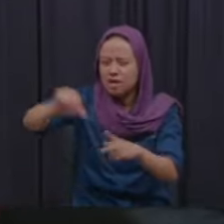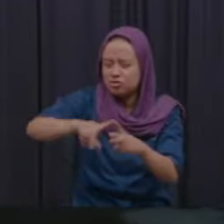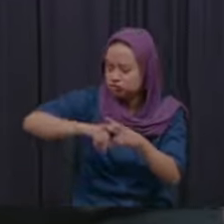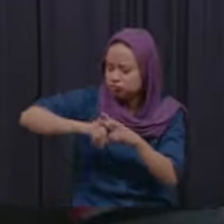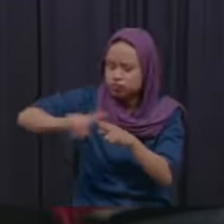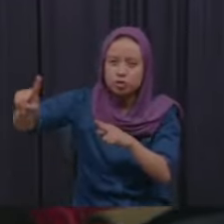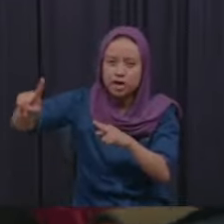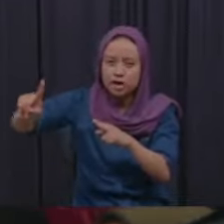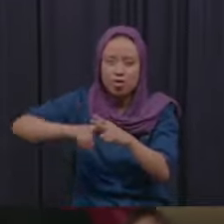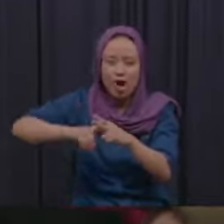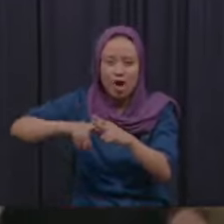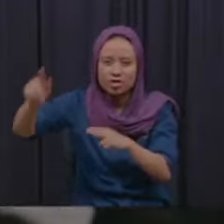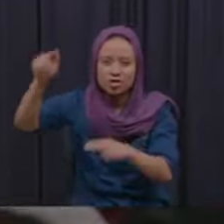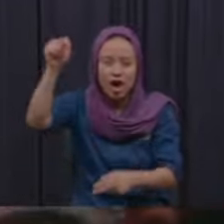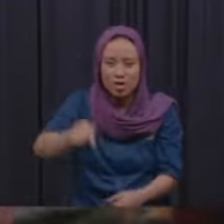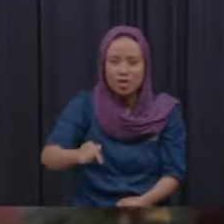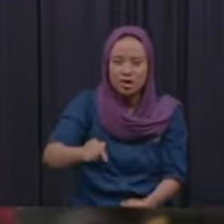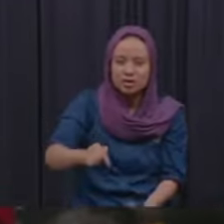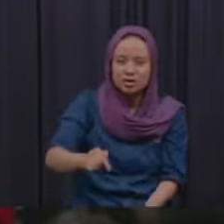yendo.